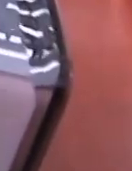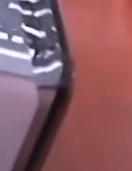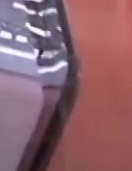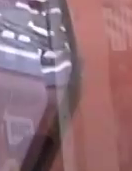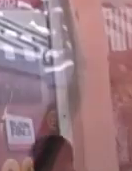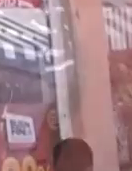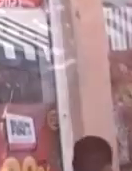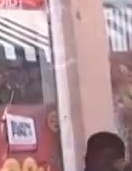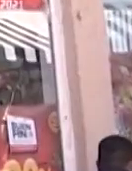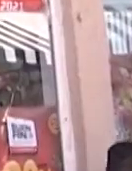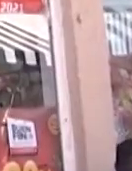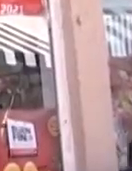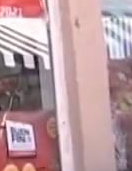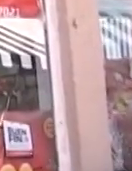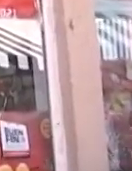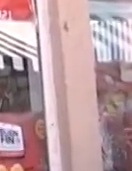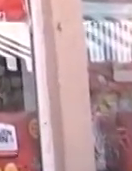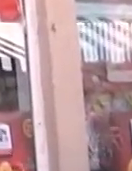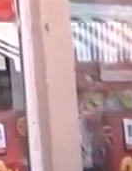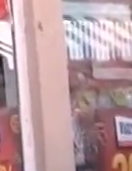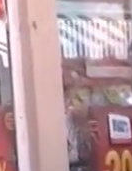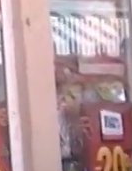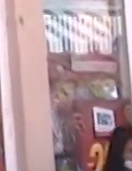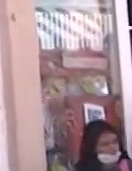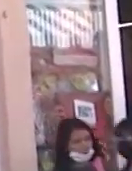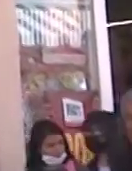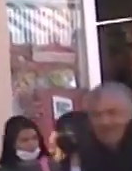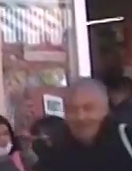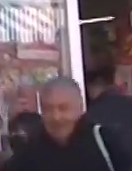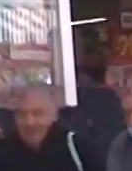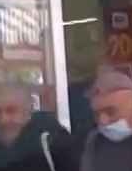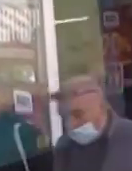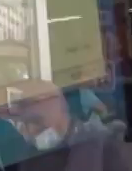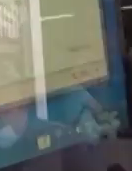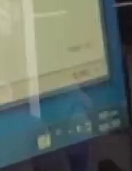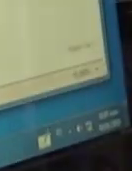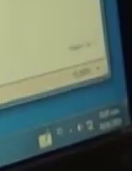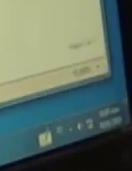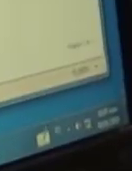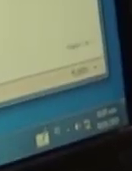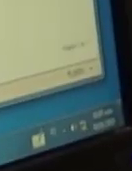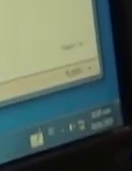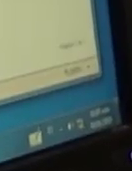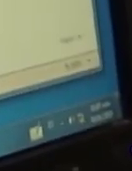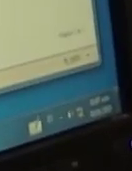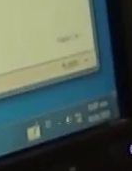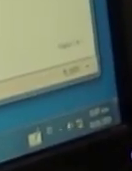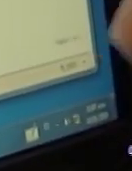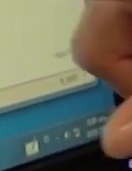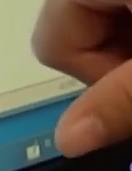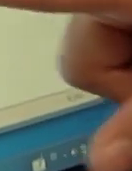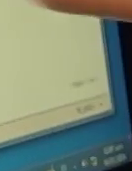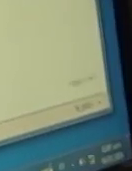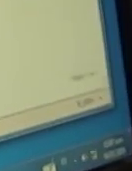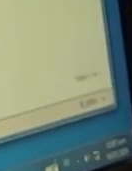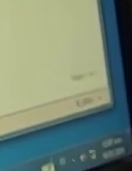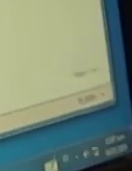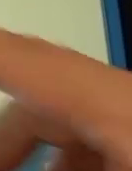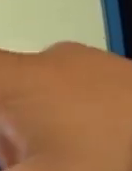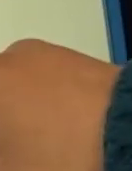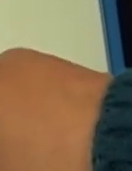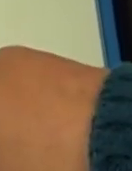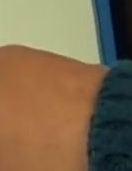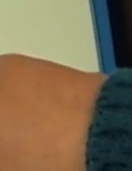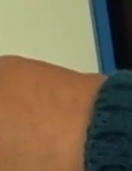contacto, así como mantenerse alerta, revisar los movimientos de su banco o tarjeta para confirmar el cobro